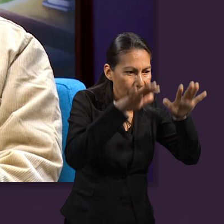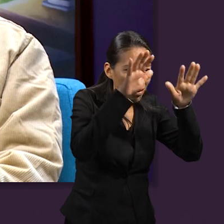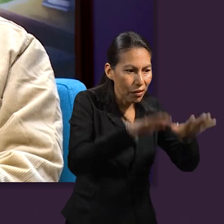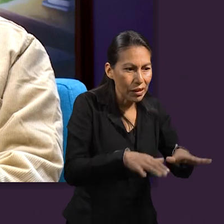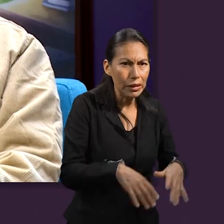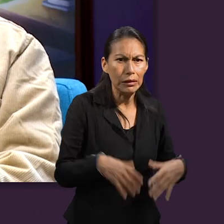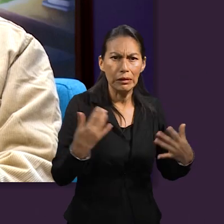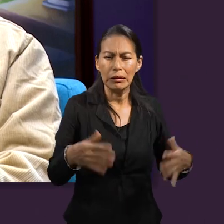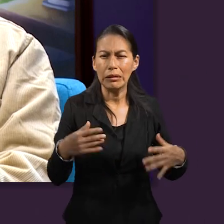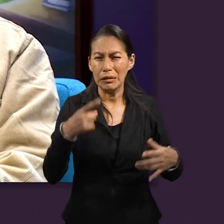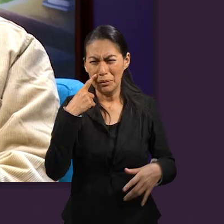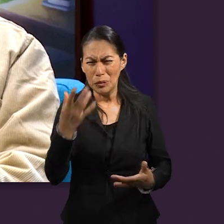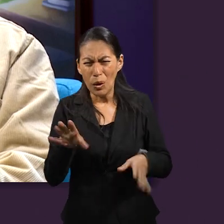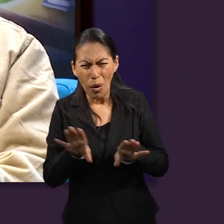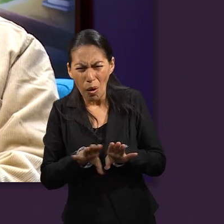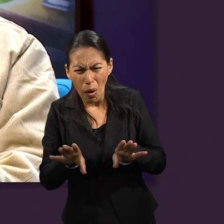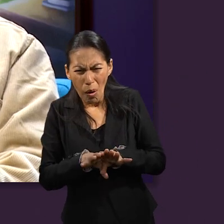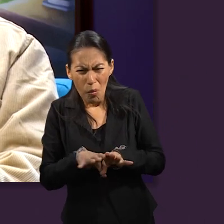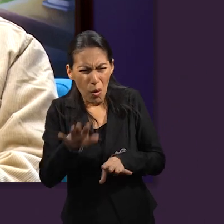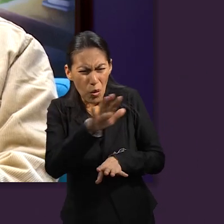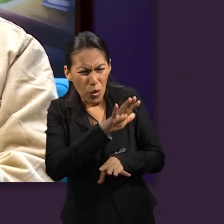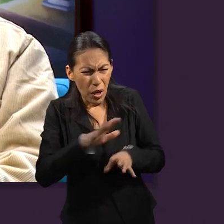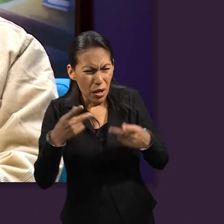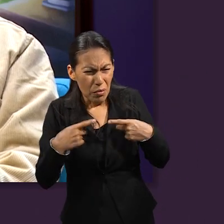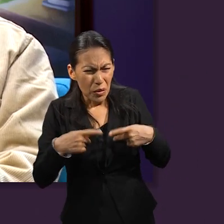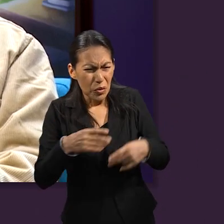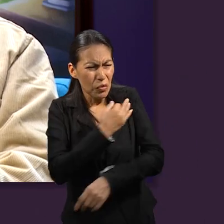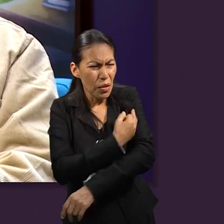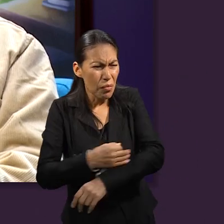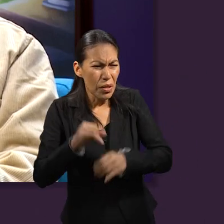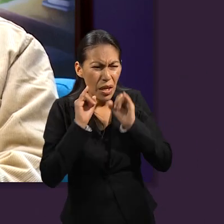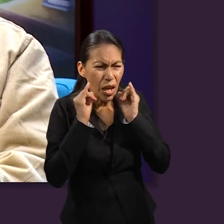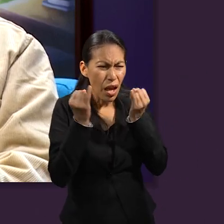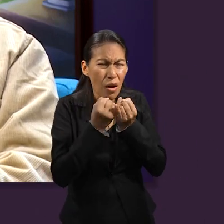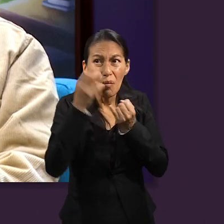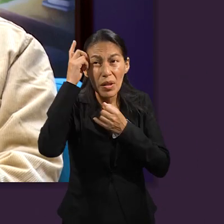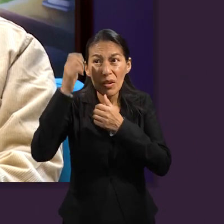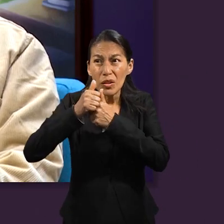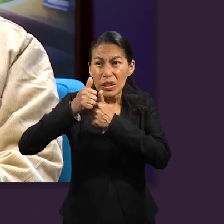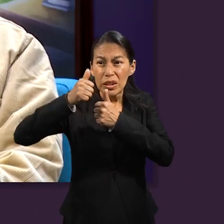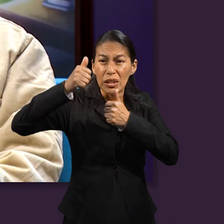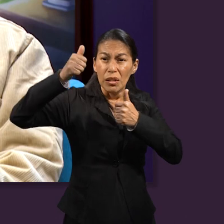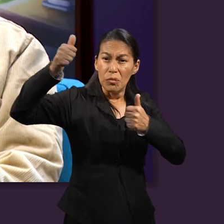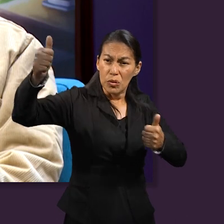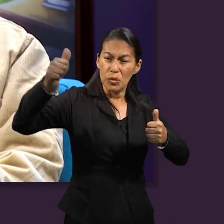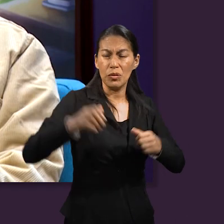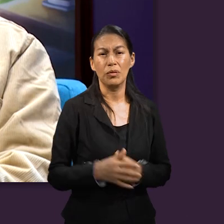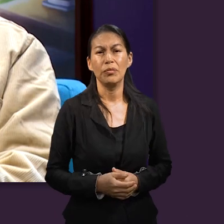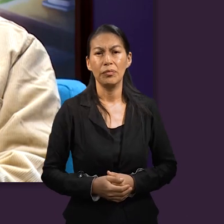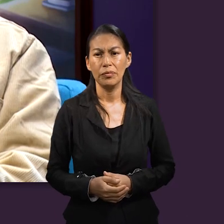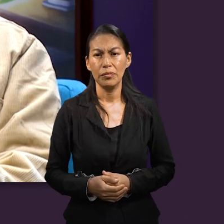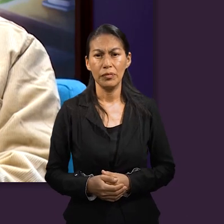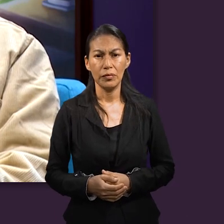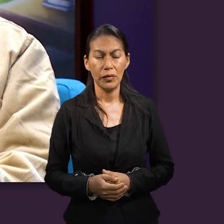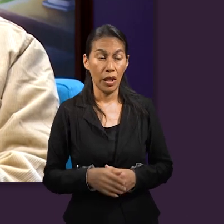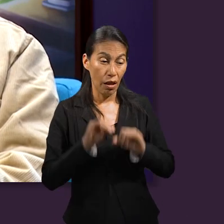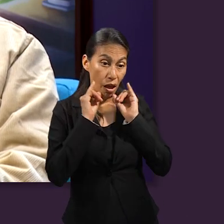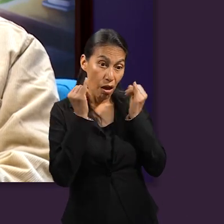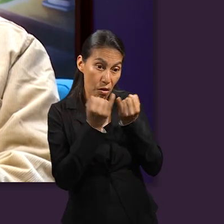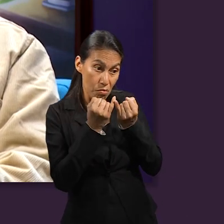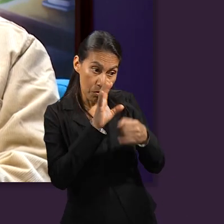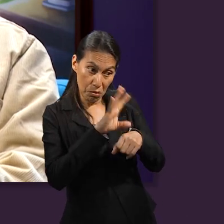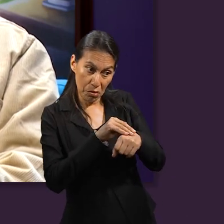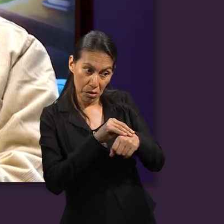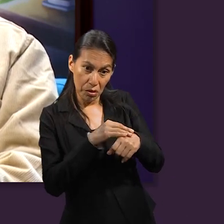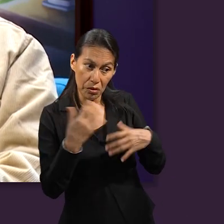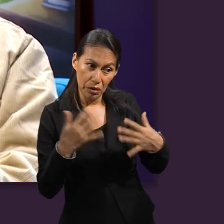nos haga entender lo alejado que estaba el corazón de la familia de jacob y que fuera probablemente incluso jacob